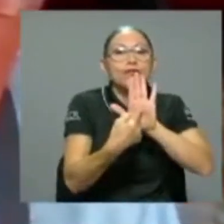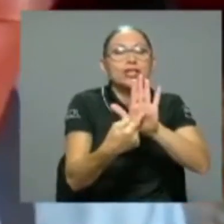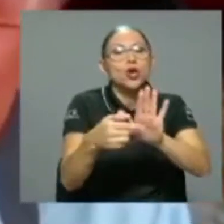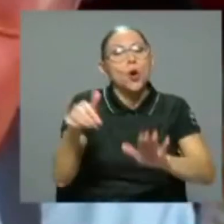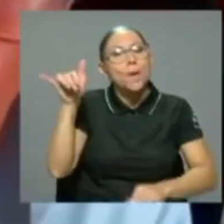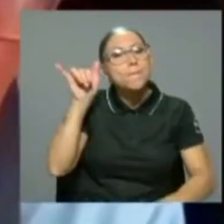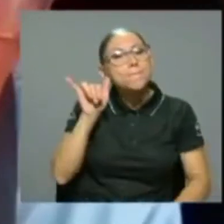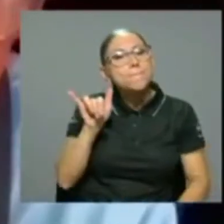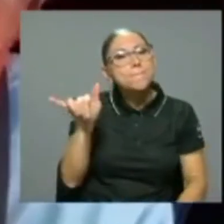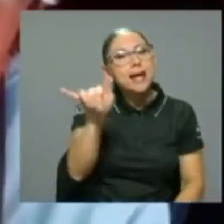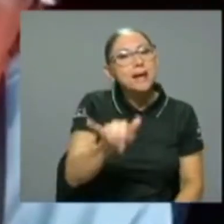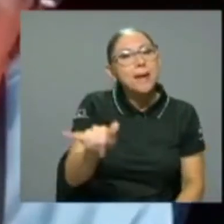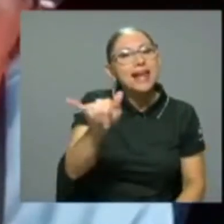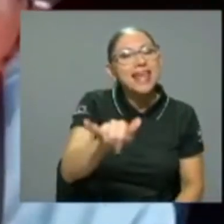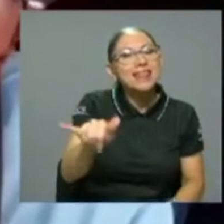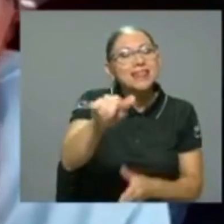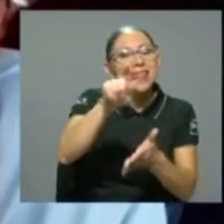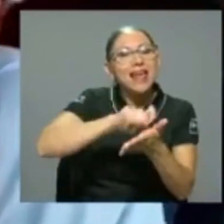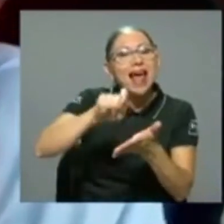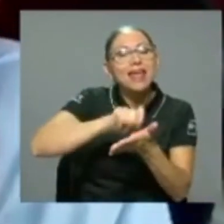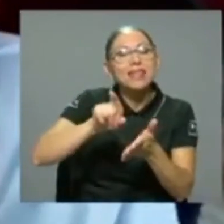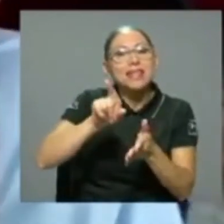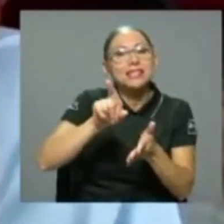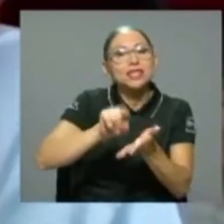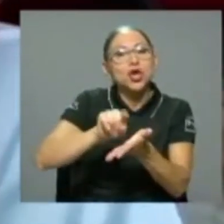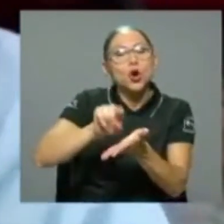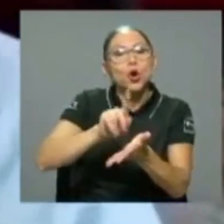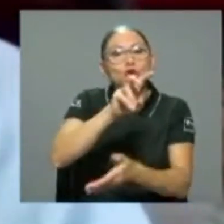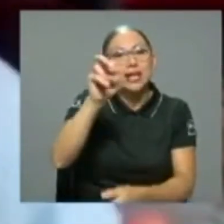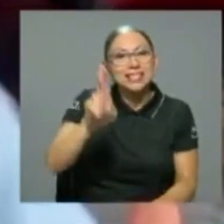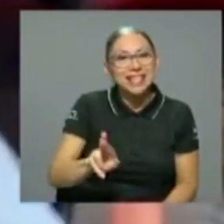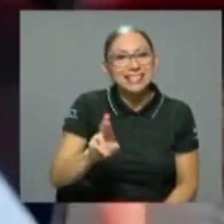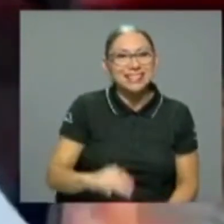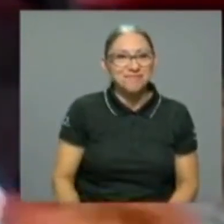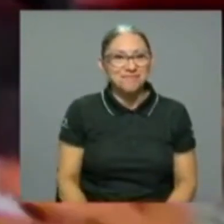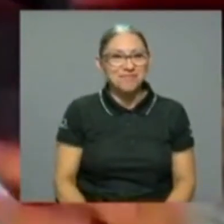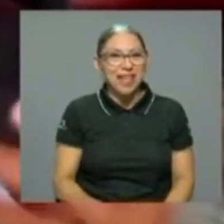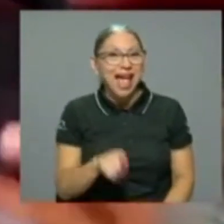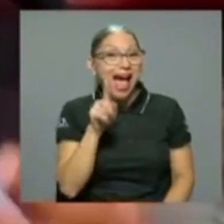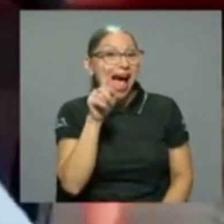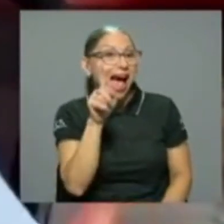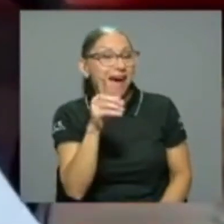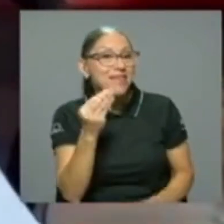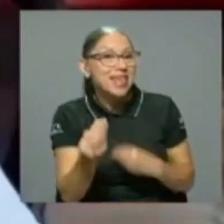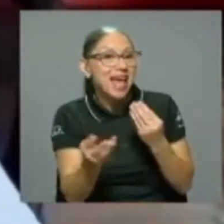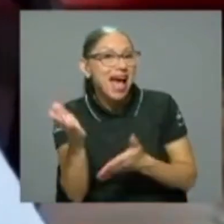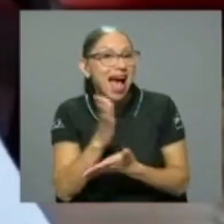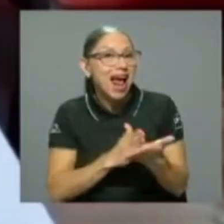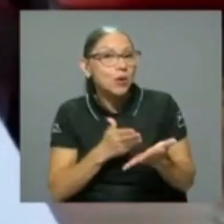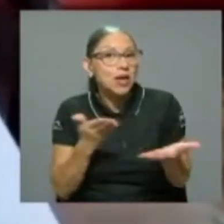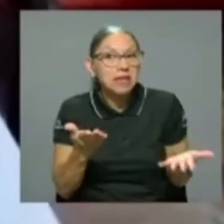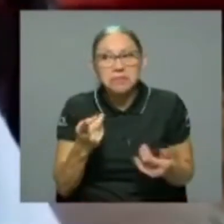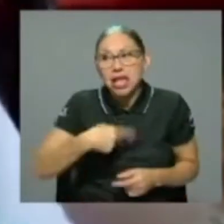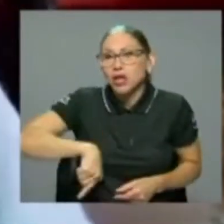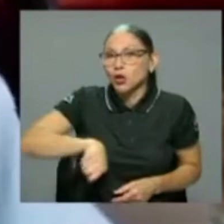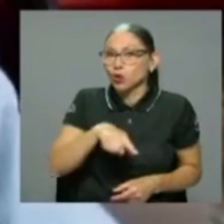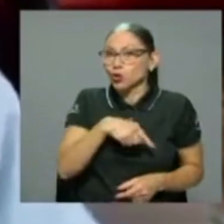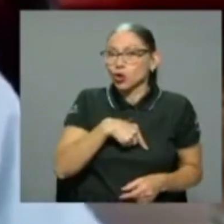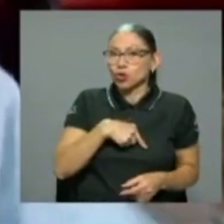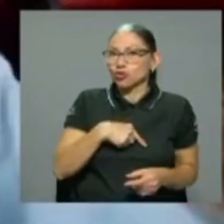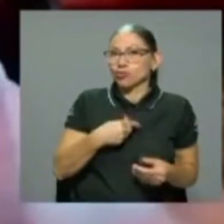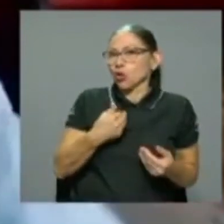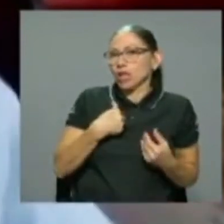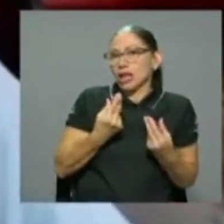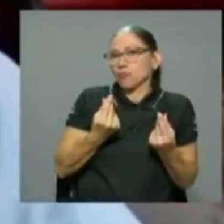de la Edición Costarricense. Y el truco consistía en que no teniendo nosotros recursos para adquirir